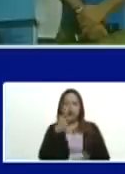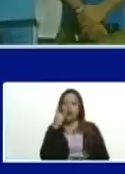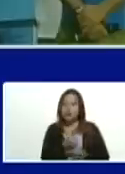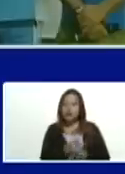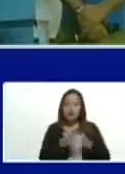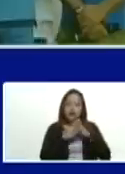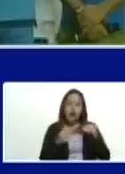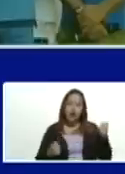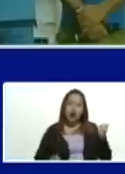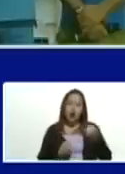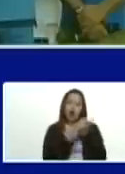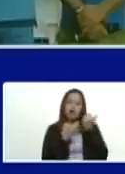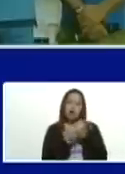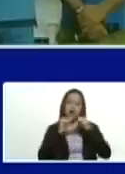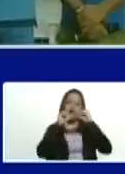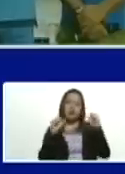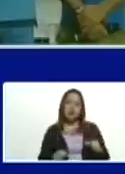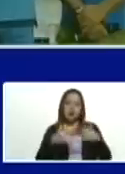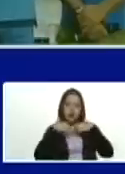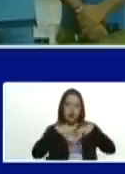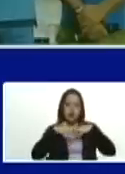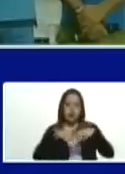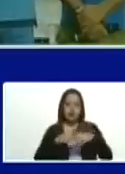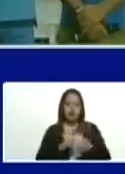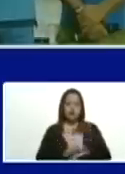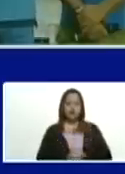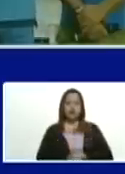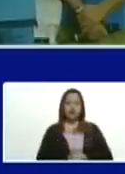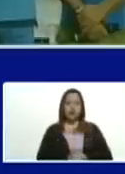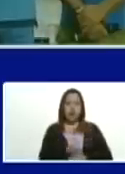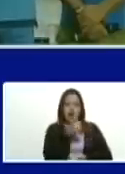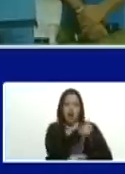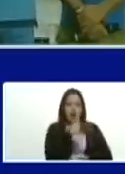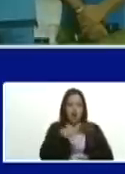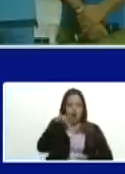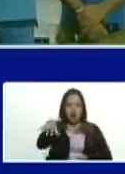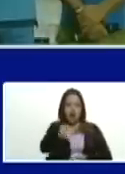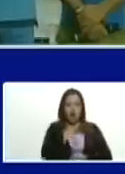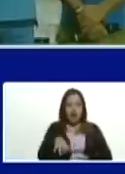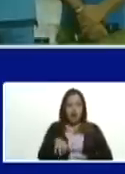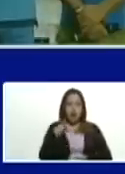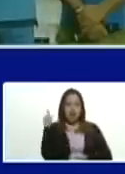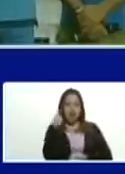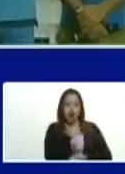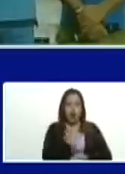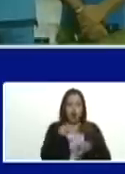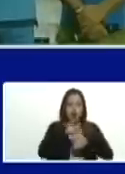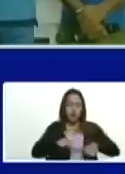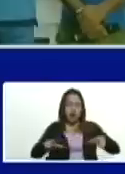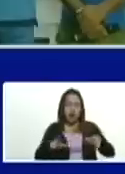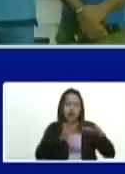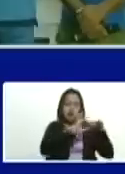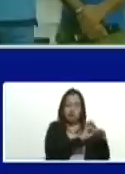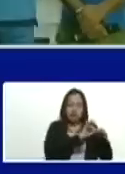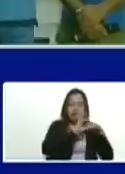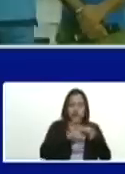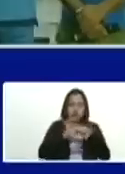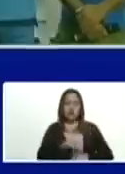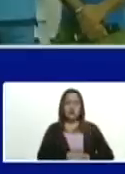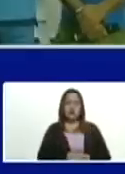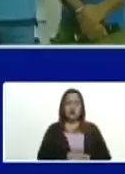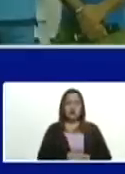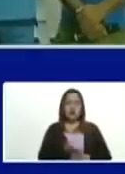el apoyo al sistema empresarial en cada estado, en cada lugar, articularse para que